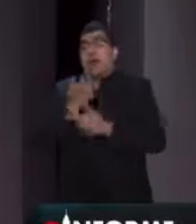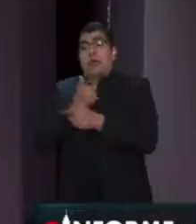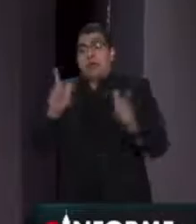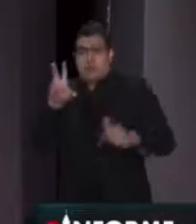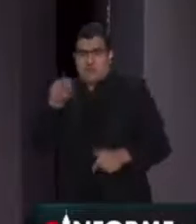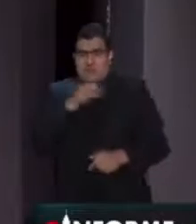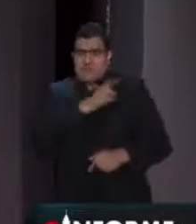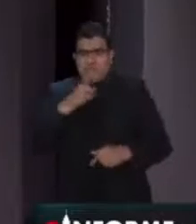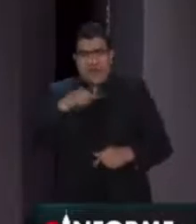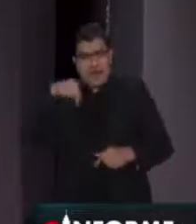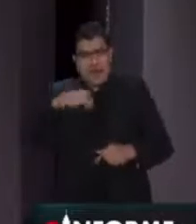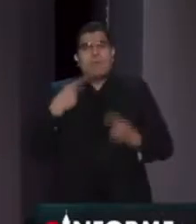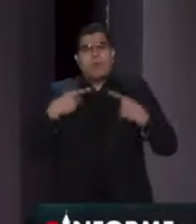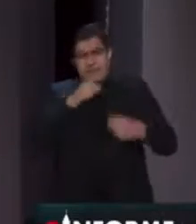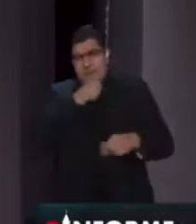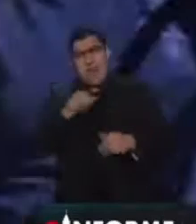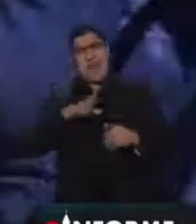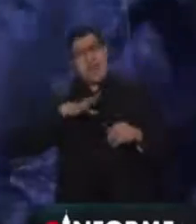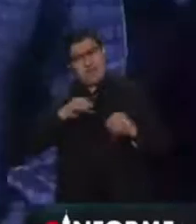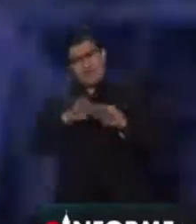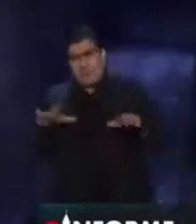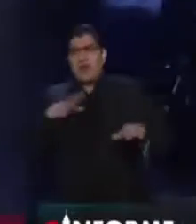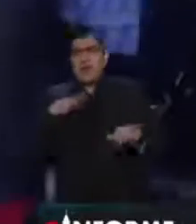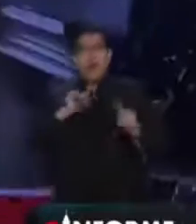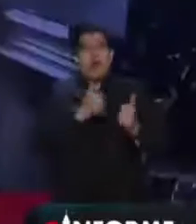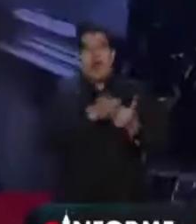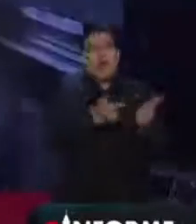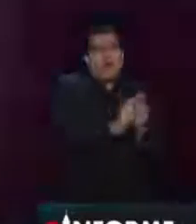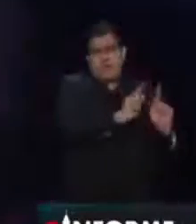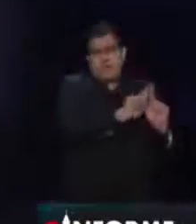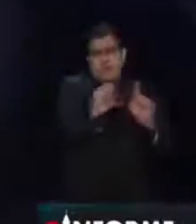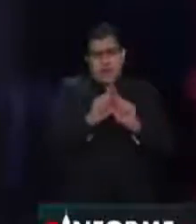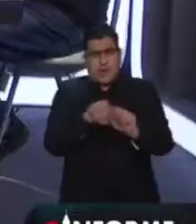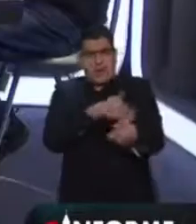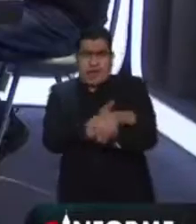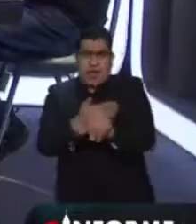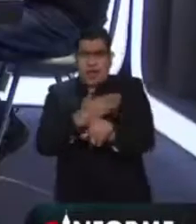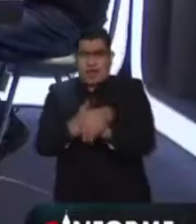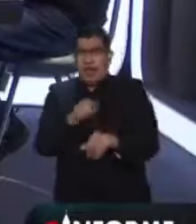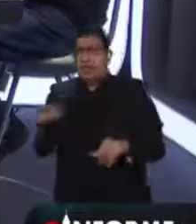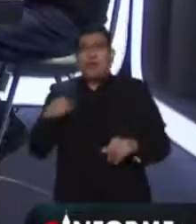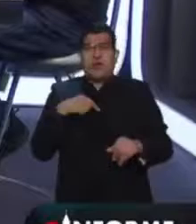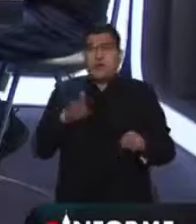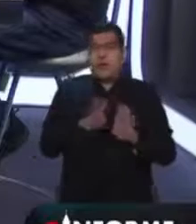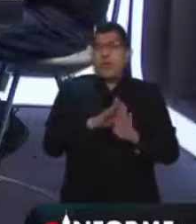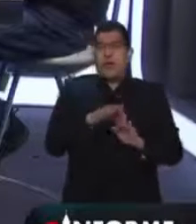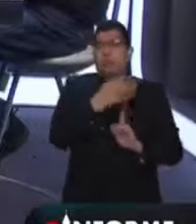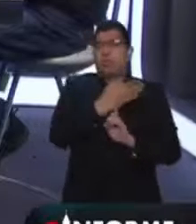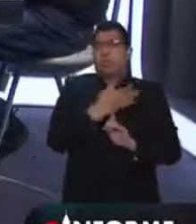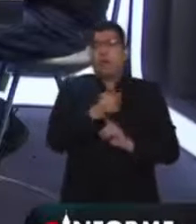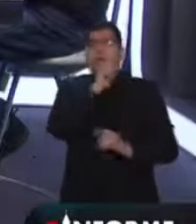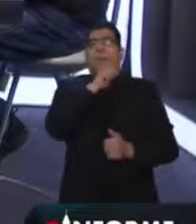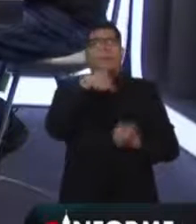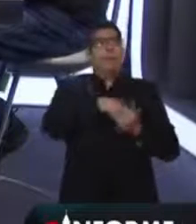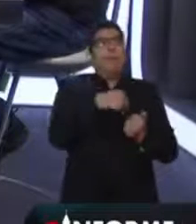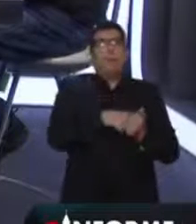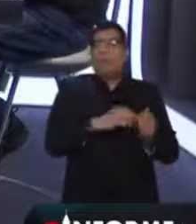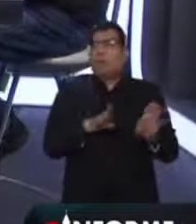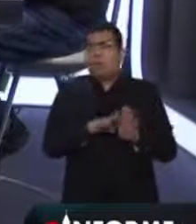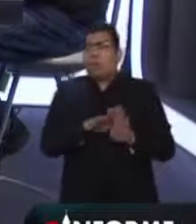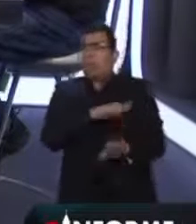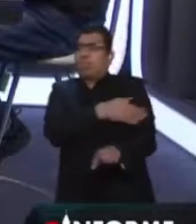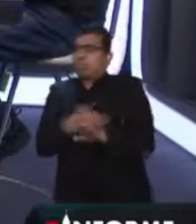en el interior del país que sí están sufriendo ataques por los poderes fácticos, y estos están usando una bandera que se tiene que reservar para casos que realmente existen,